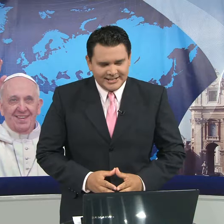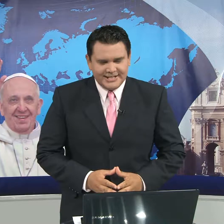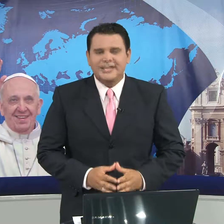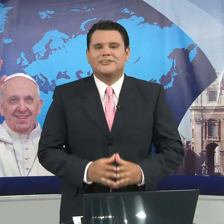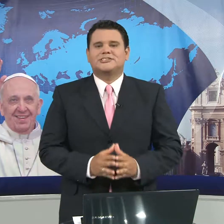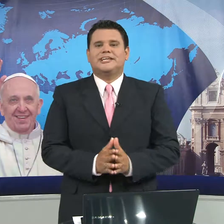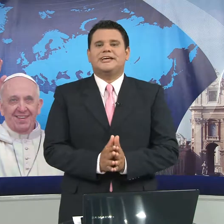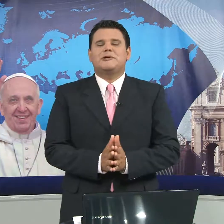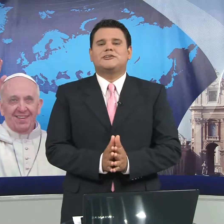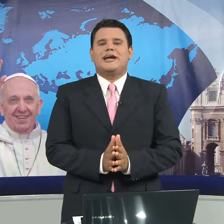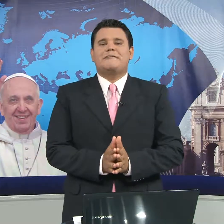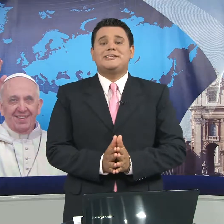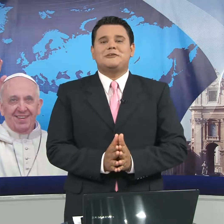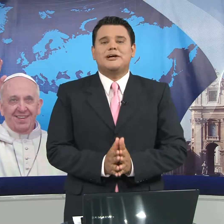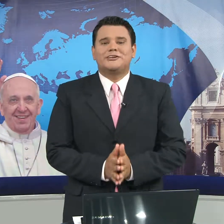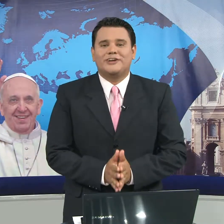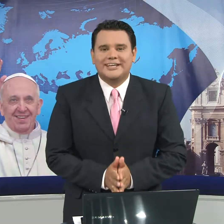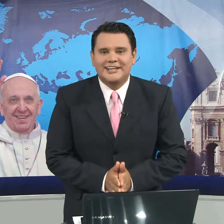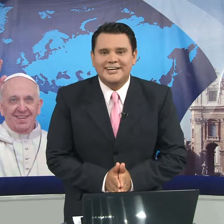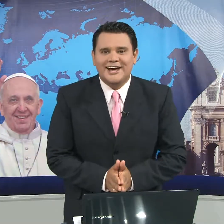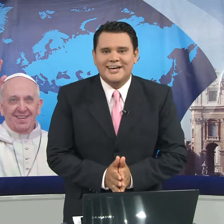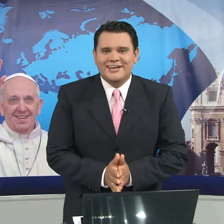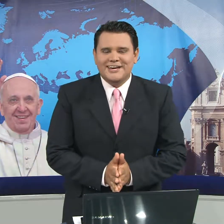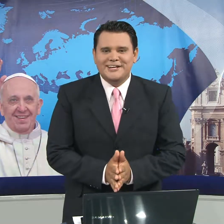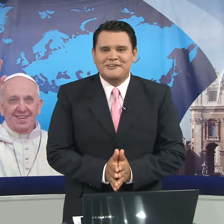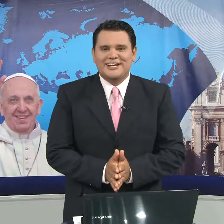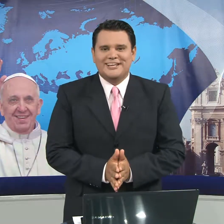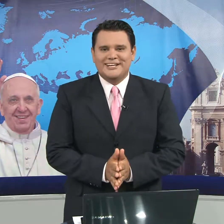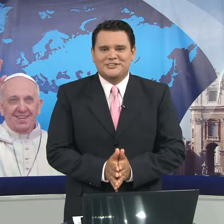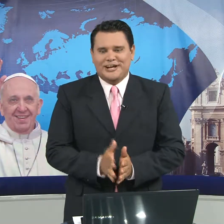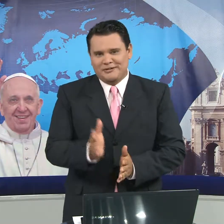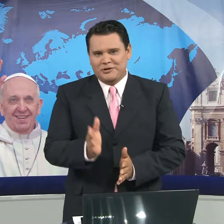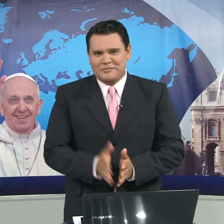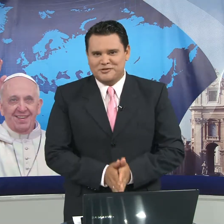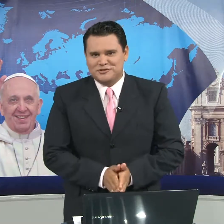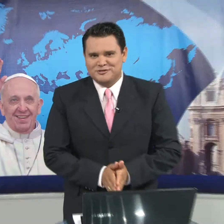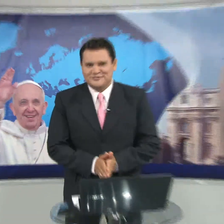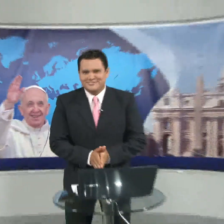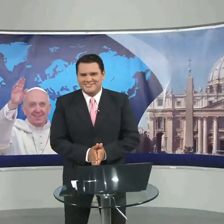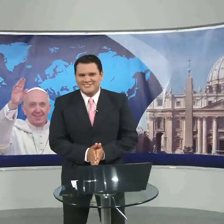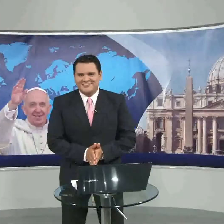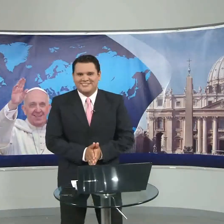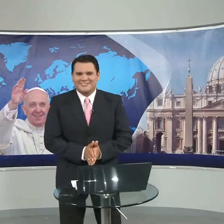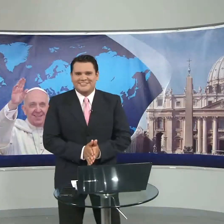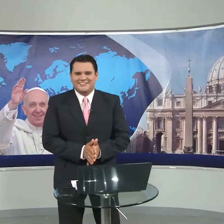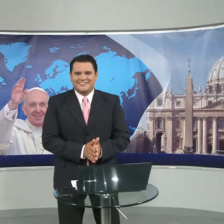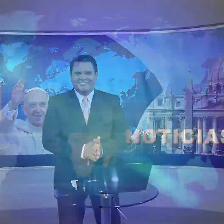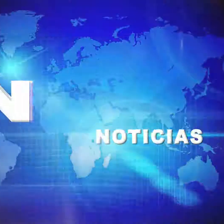canal 574, las 24 horas del día y a nivel nacional. Volvemos.